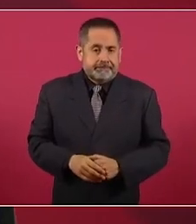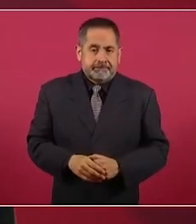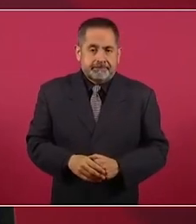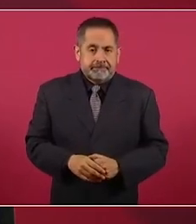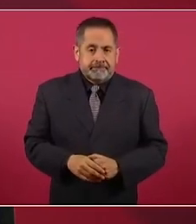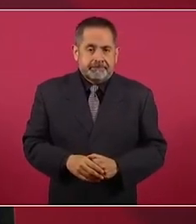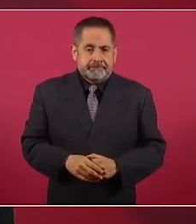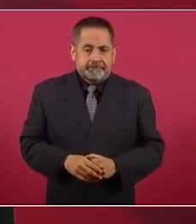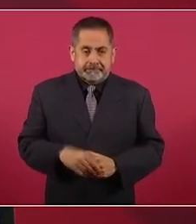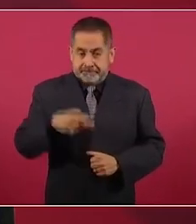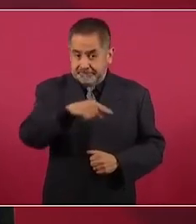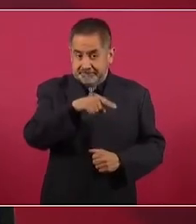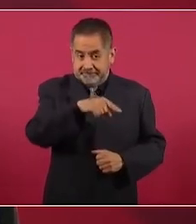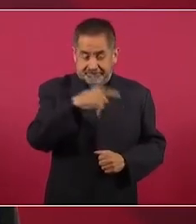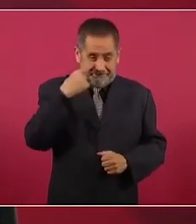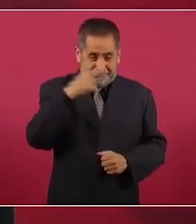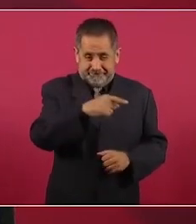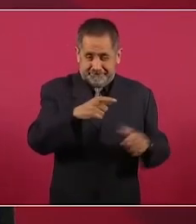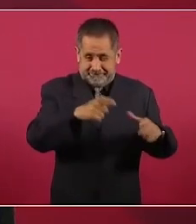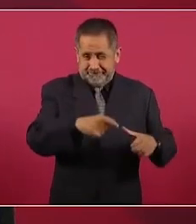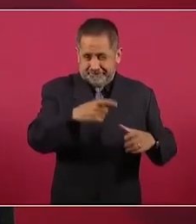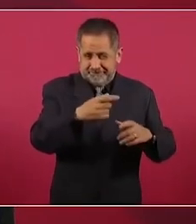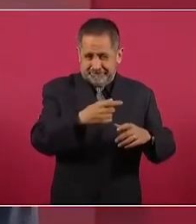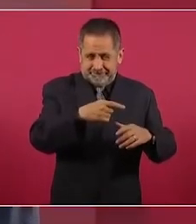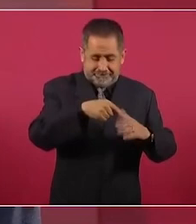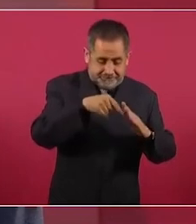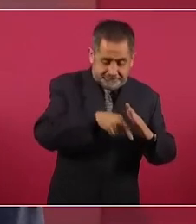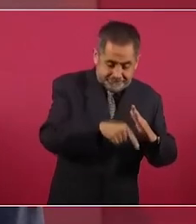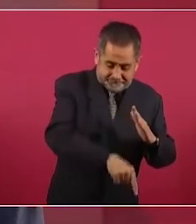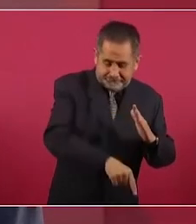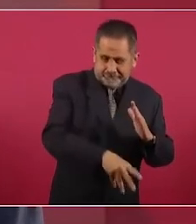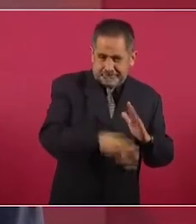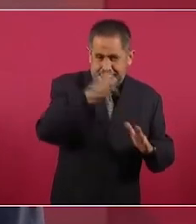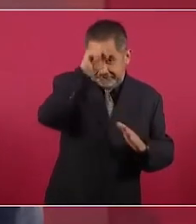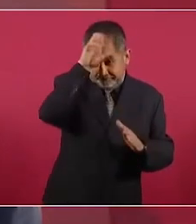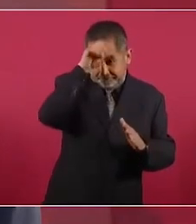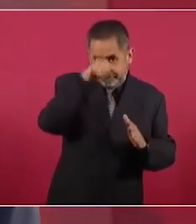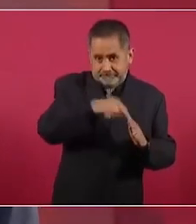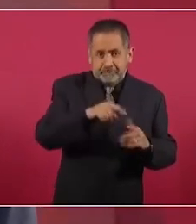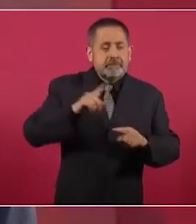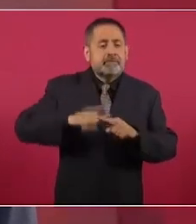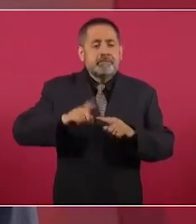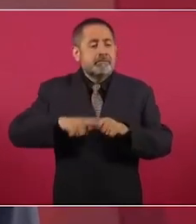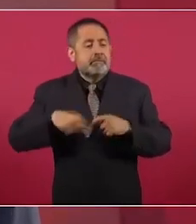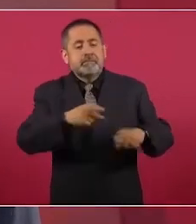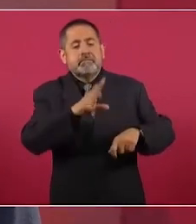Esta mina fue concesionada por Fox